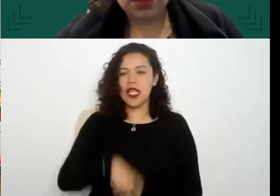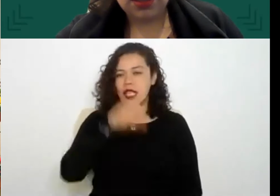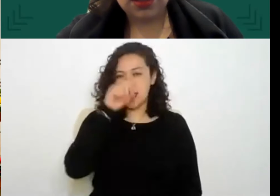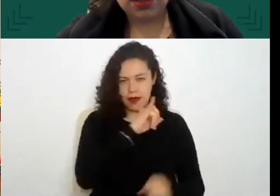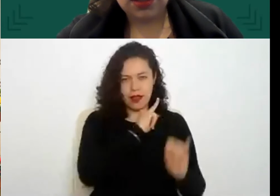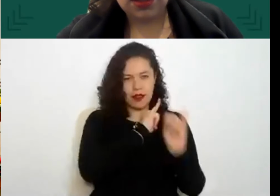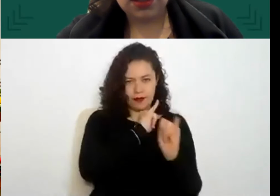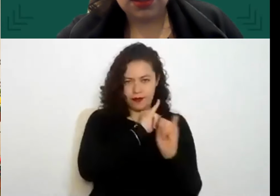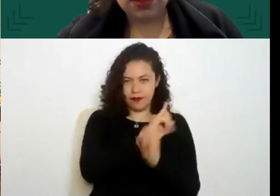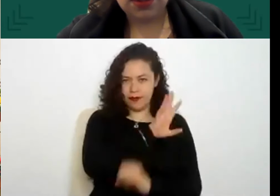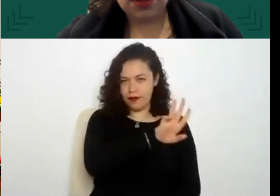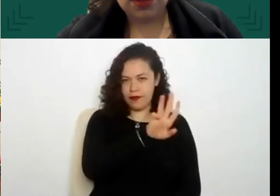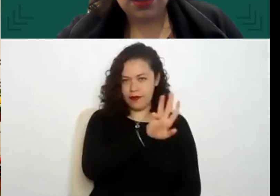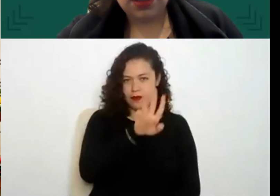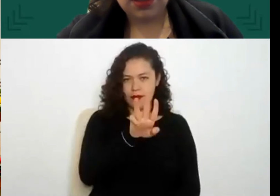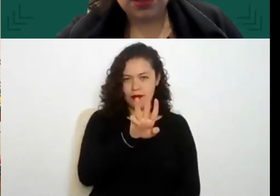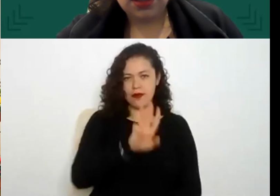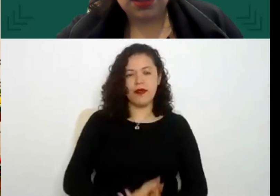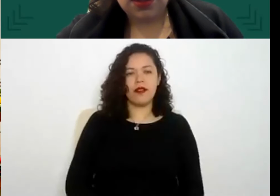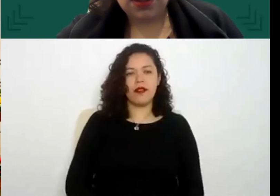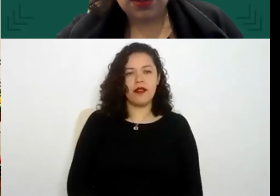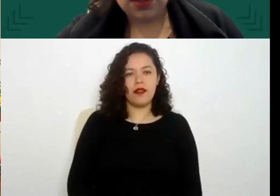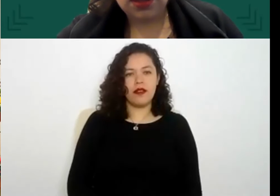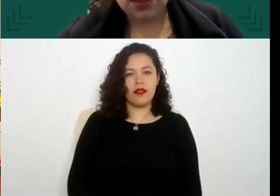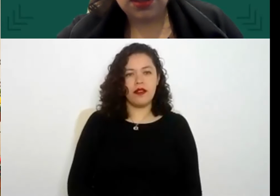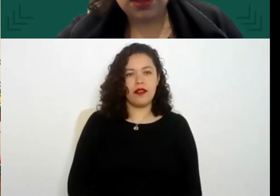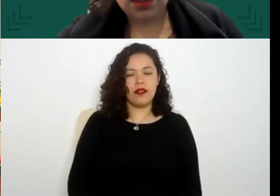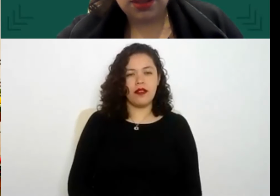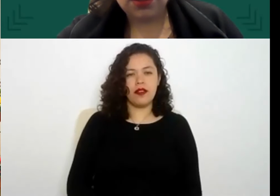mis datos, ahorita se los pongo igualmente.